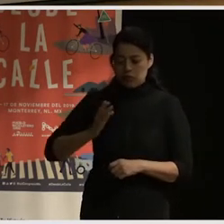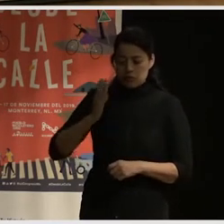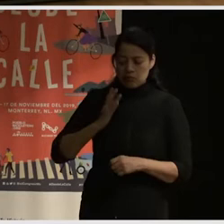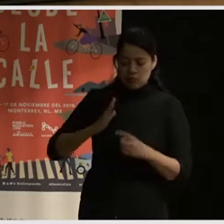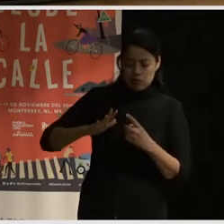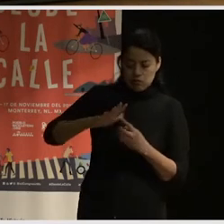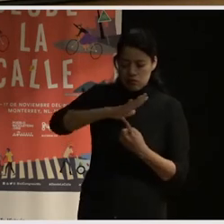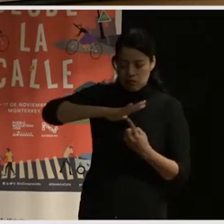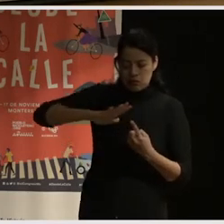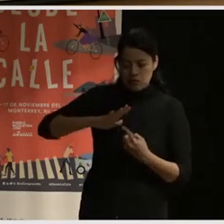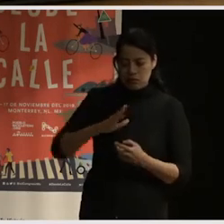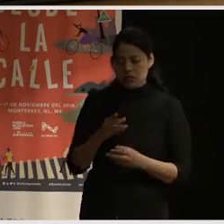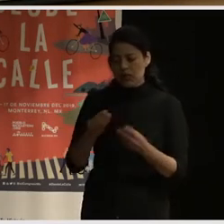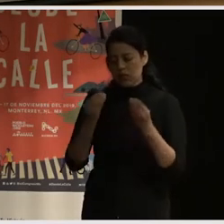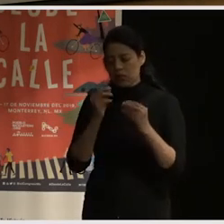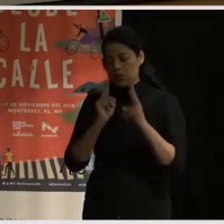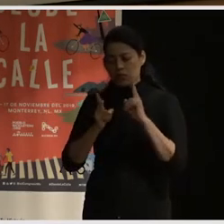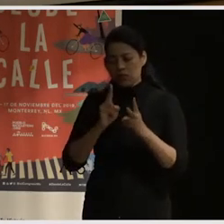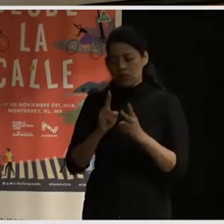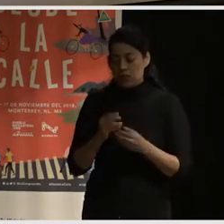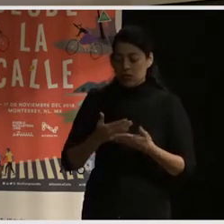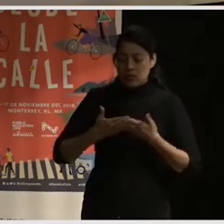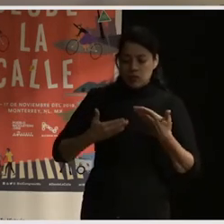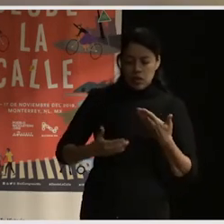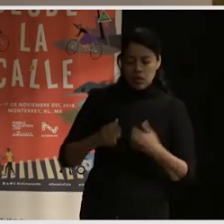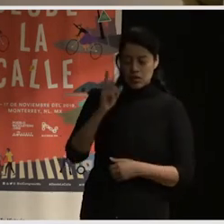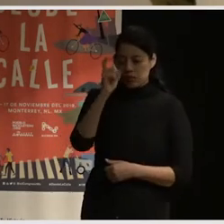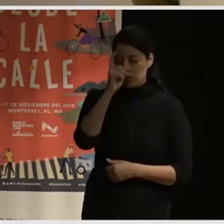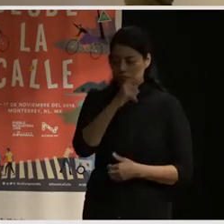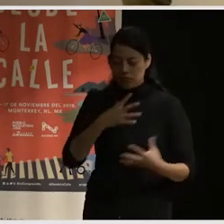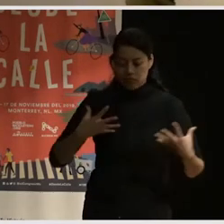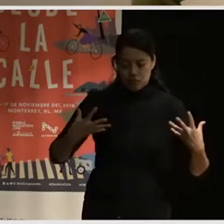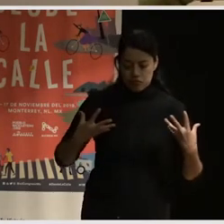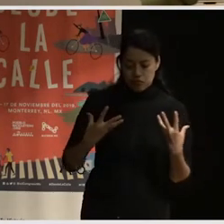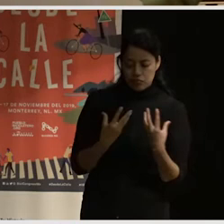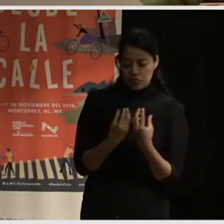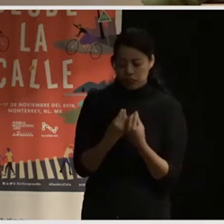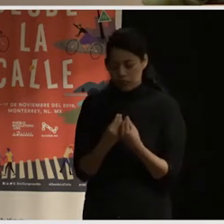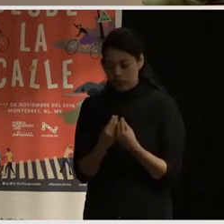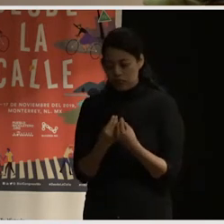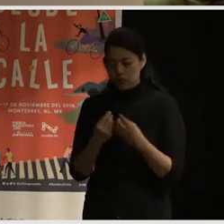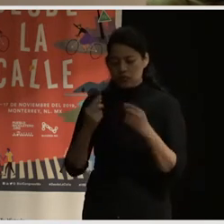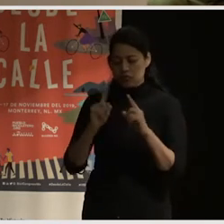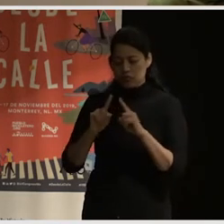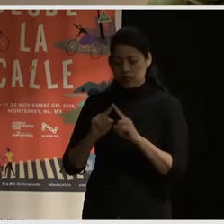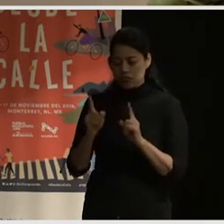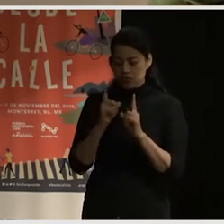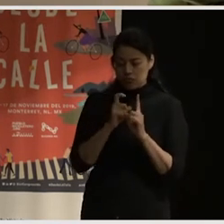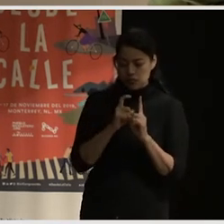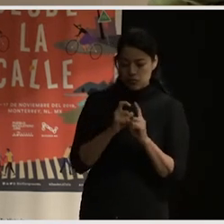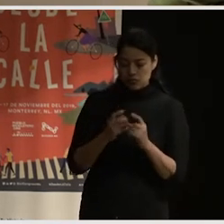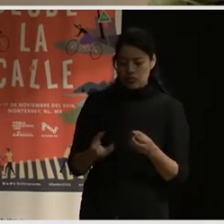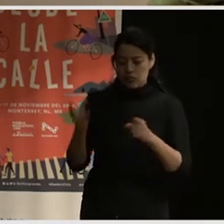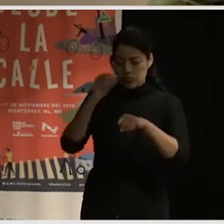mucho de qué hablar pero hasta el momento creo que ha sido muy complicado juntar la masa crítica para posicionarlo